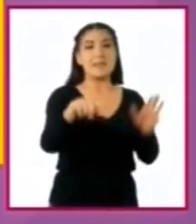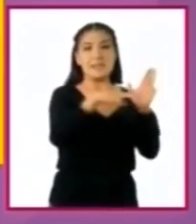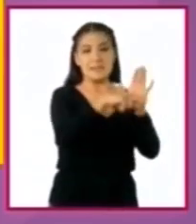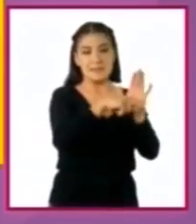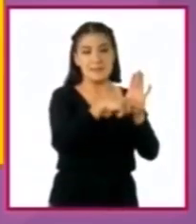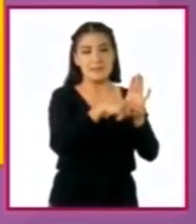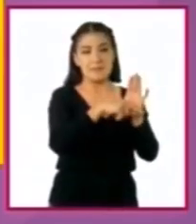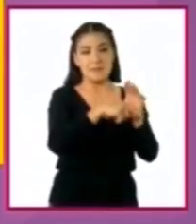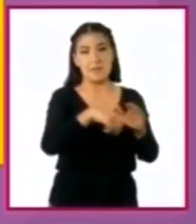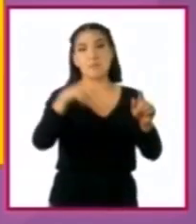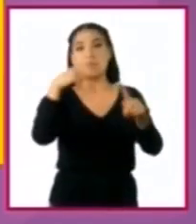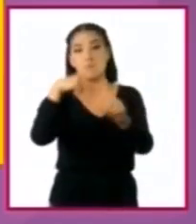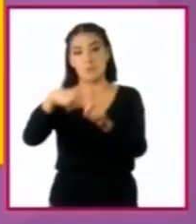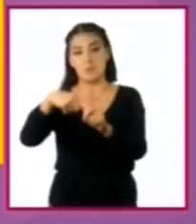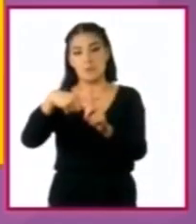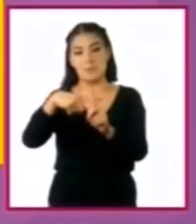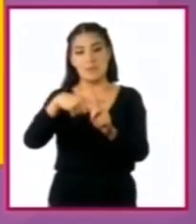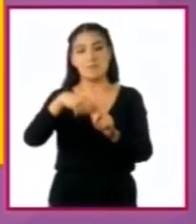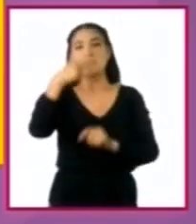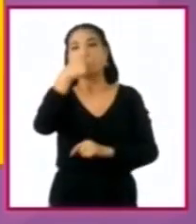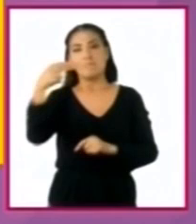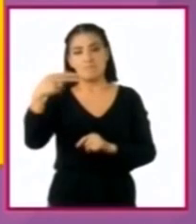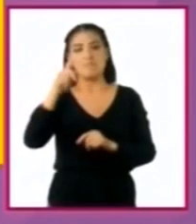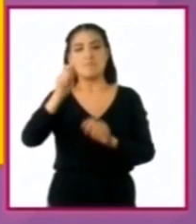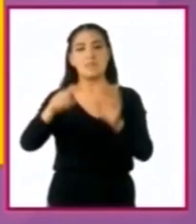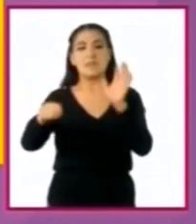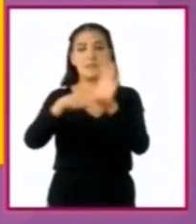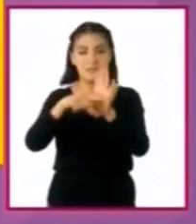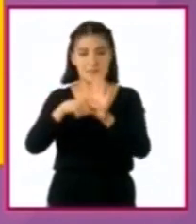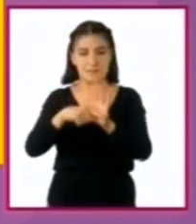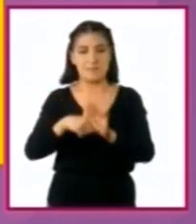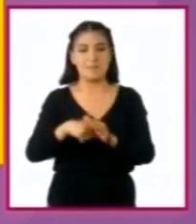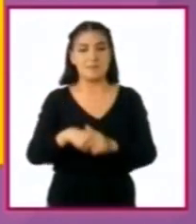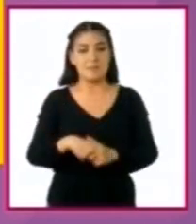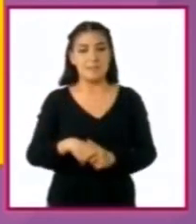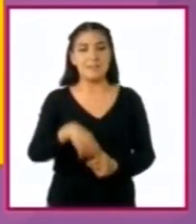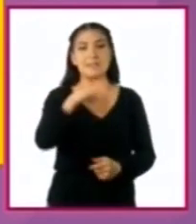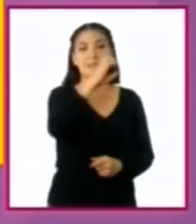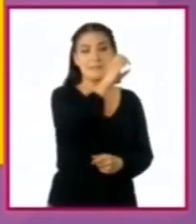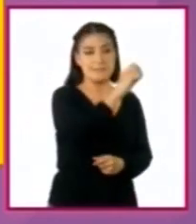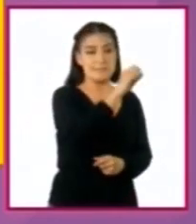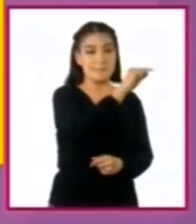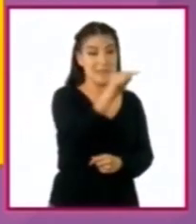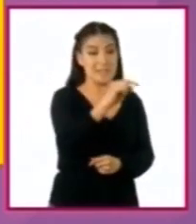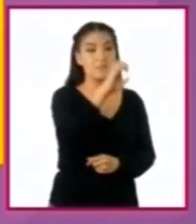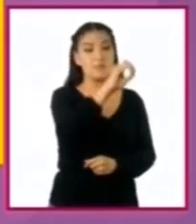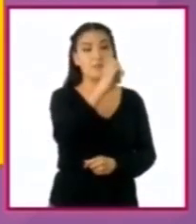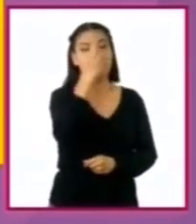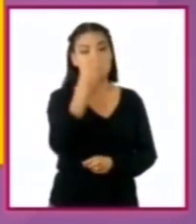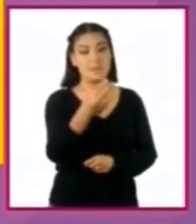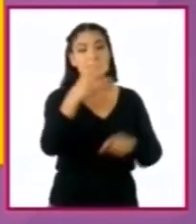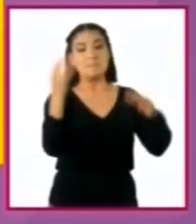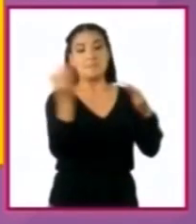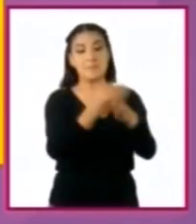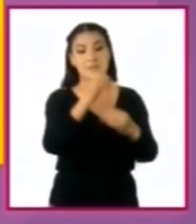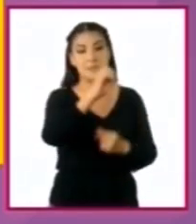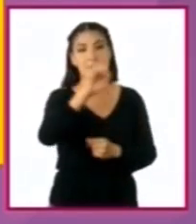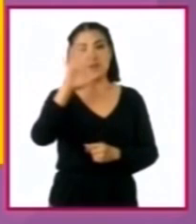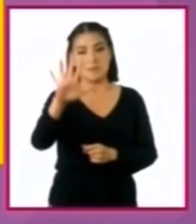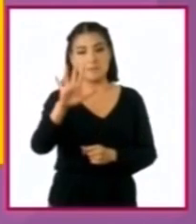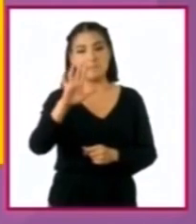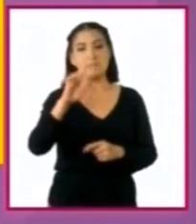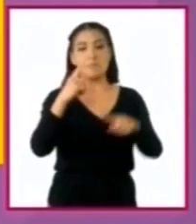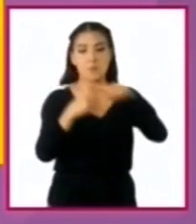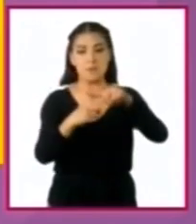Negativo entre positivo es igual a negativo. 3 décimos negativo entre 5 décimos positivo